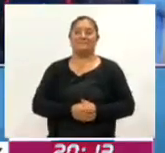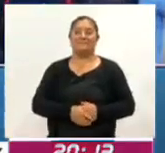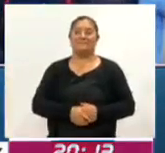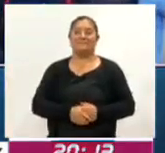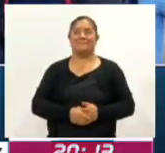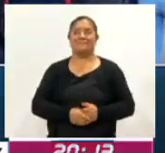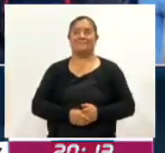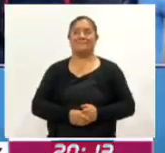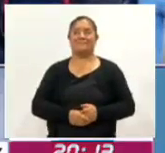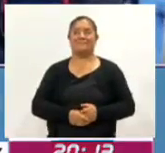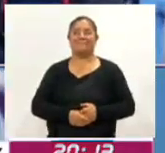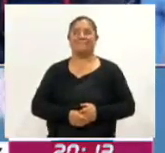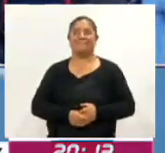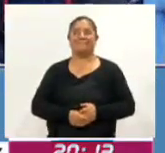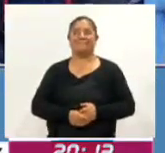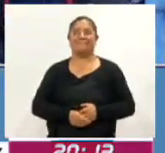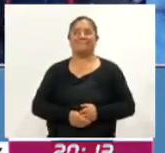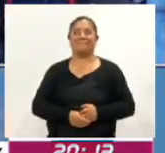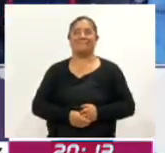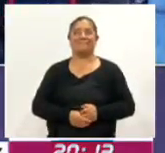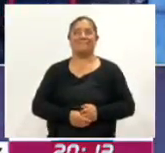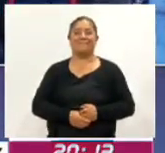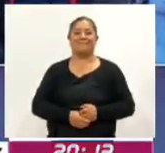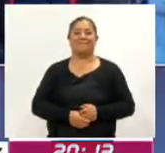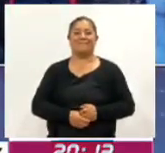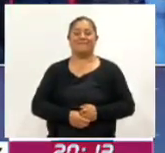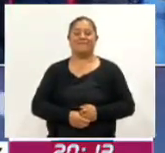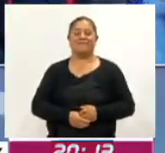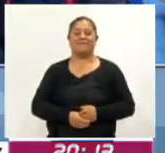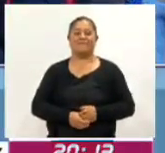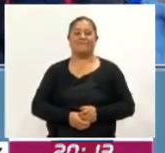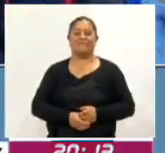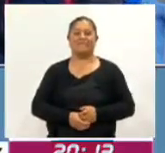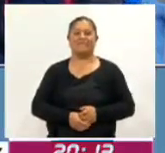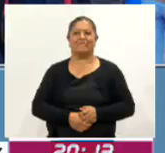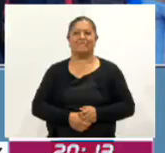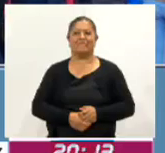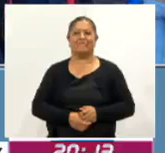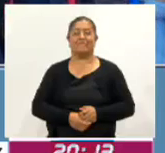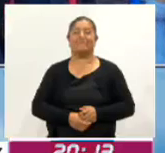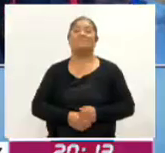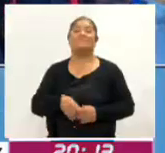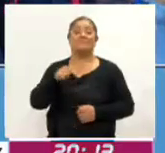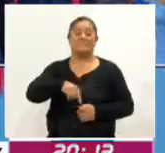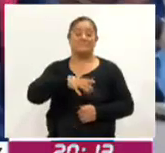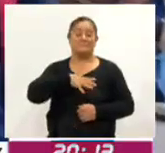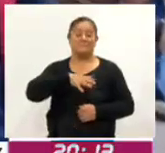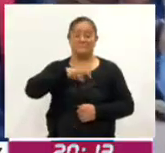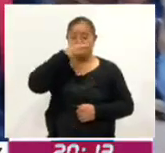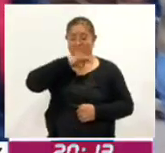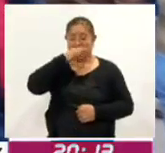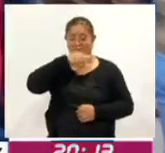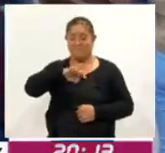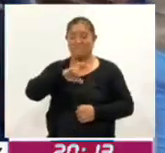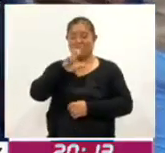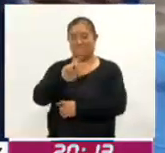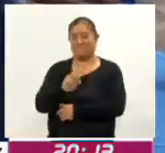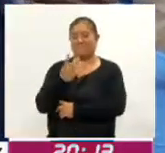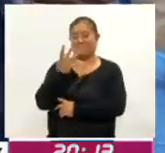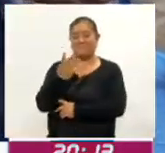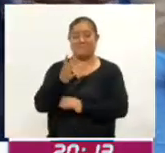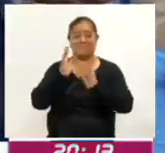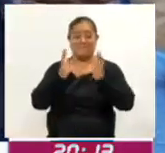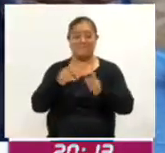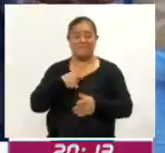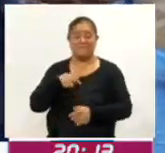Y nos encontramos aún en el festejo del aniversario número 34 de